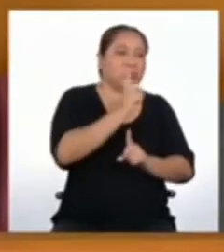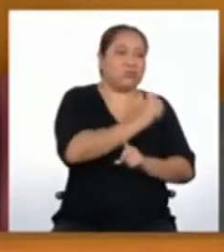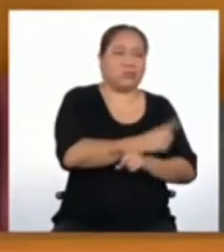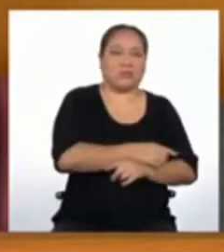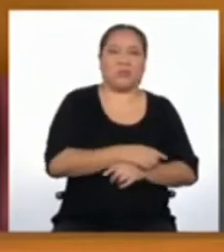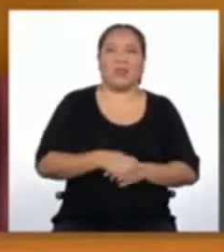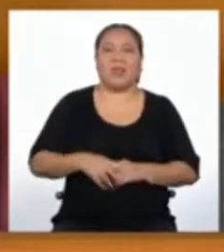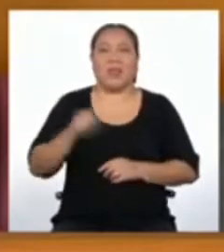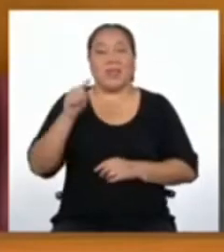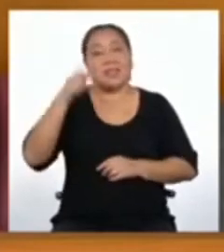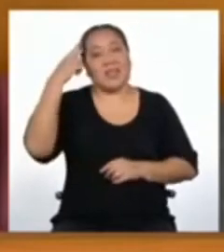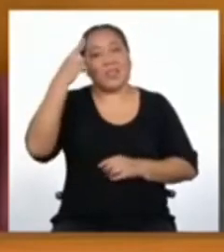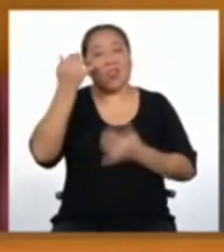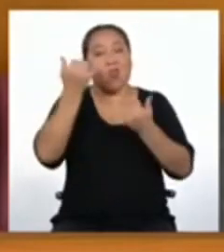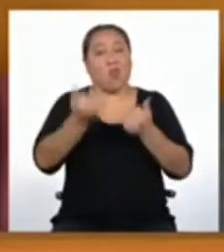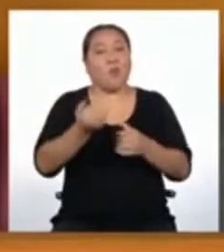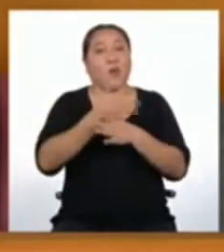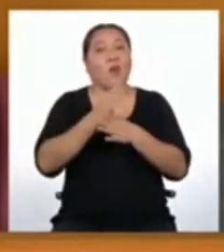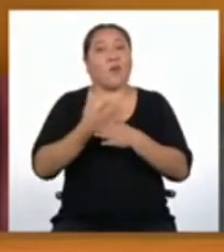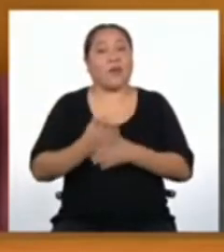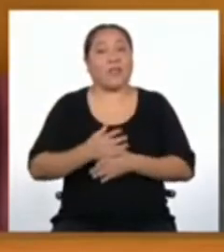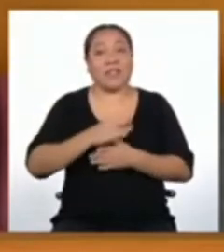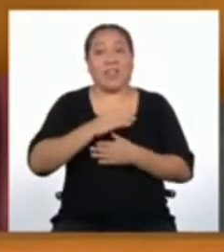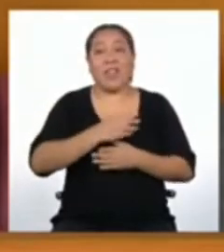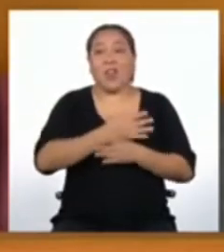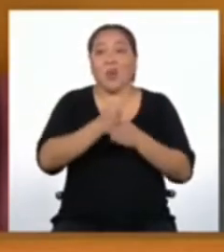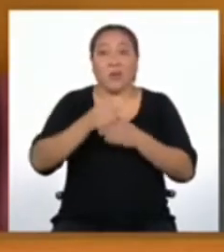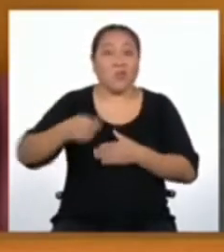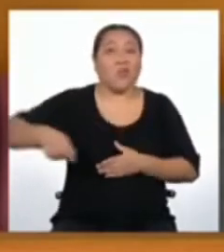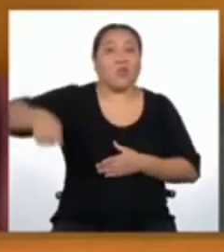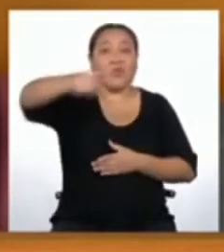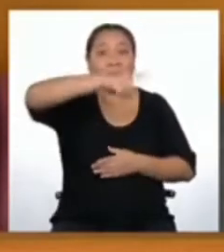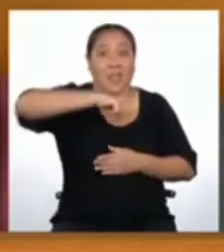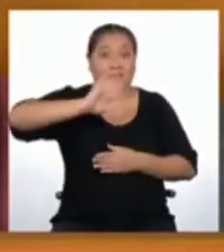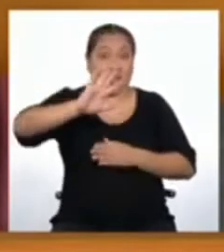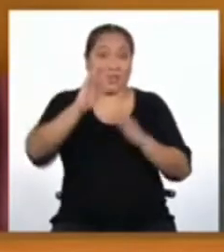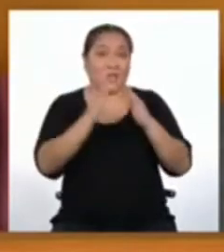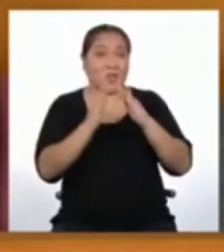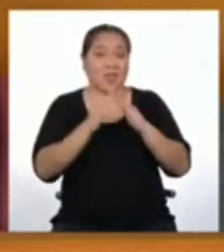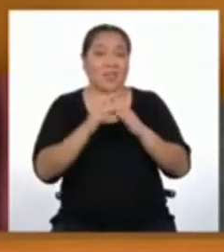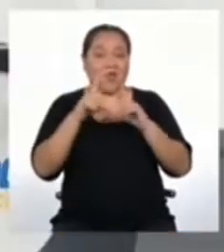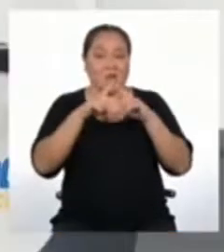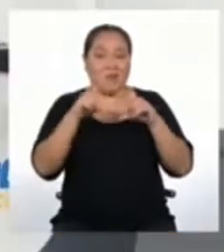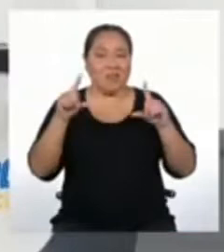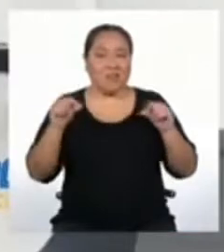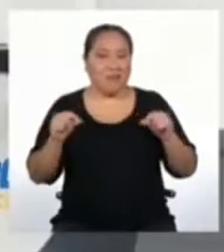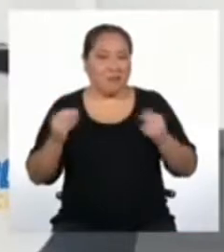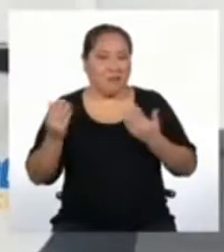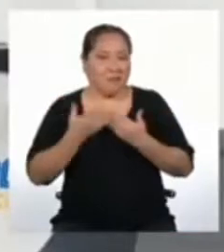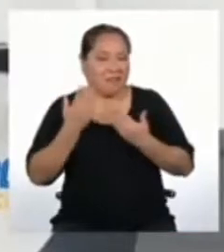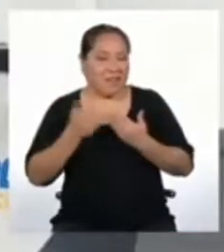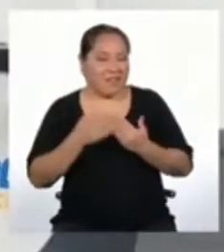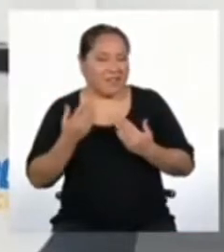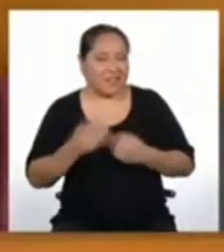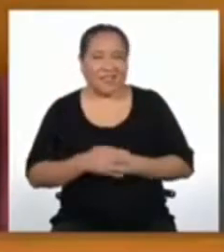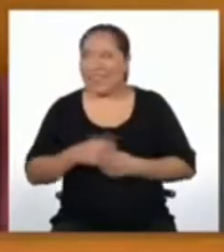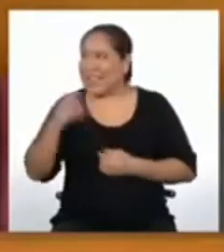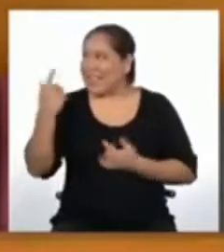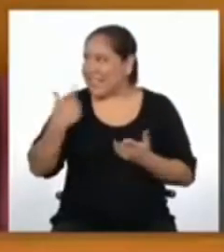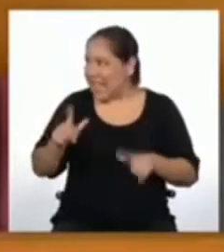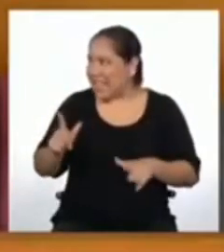eso, hoy quiero compartir contigo y con todas las personas en casa un truco excepcional. Estoy lista para oír